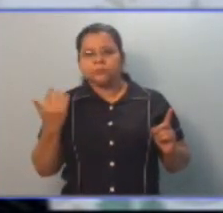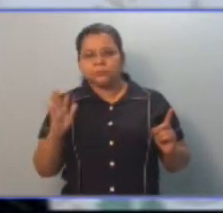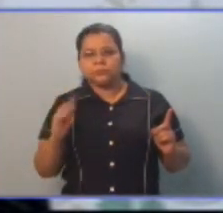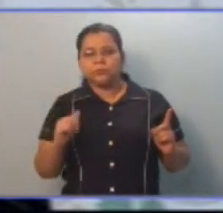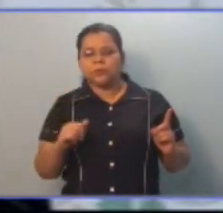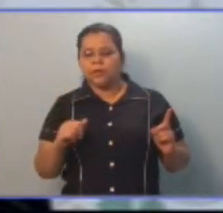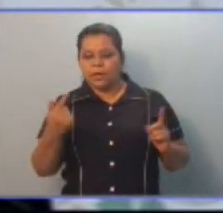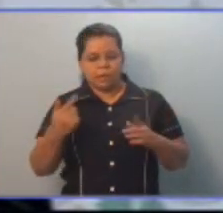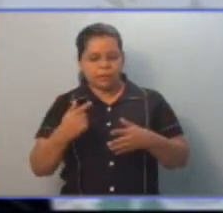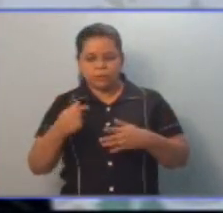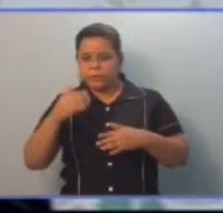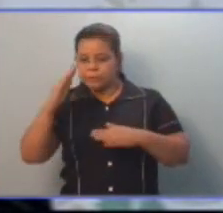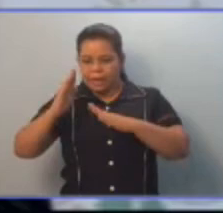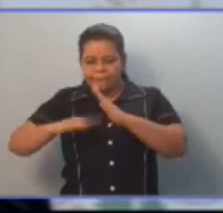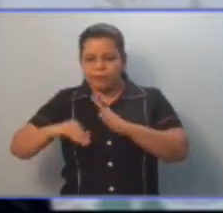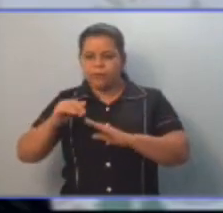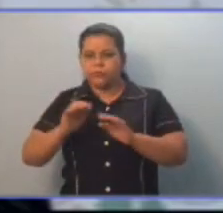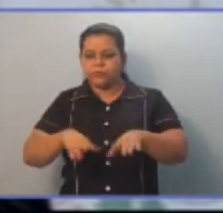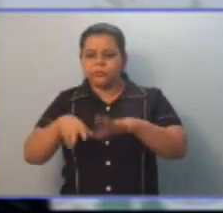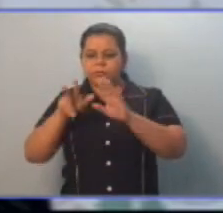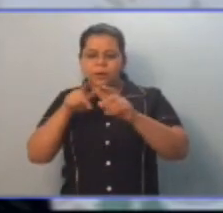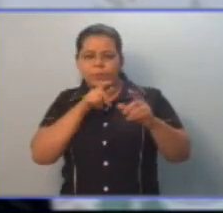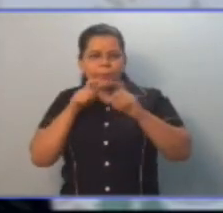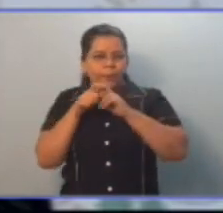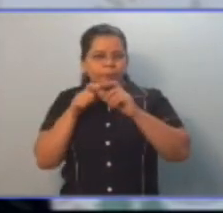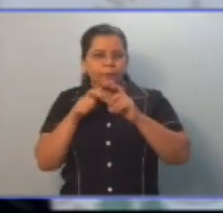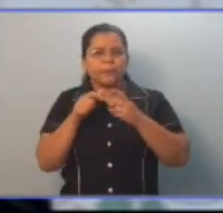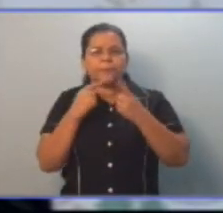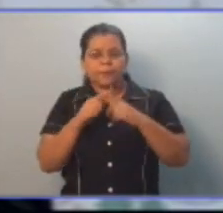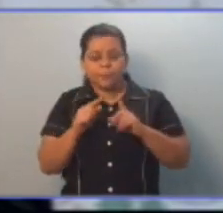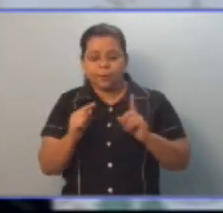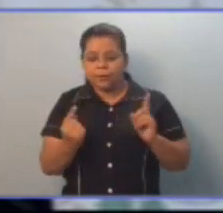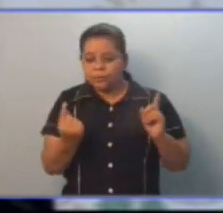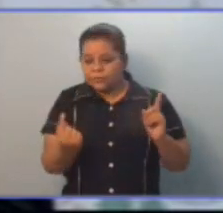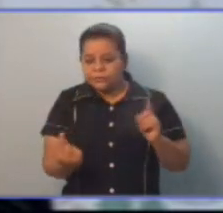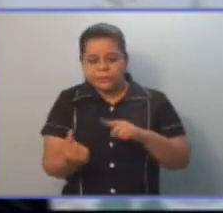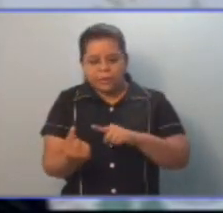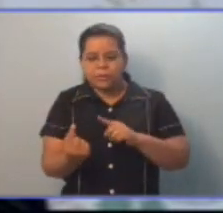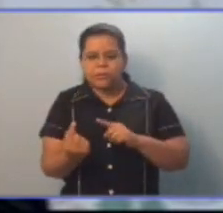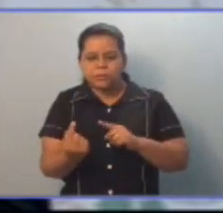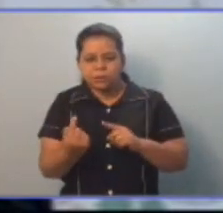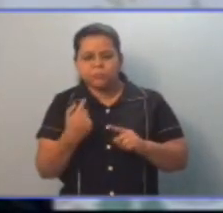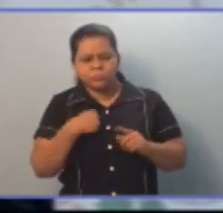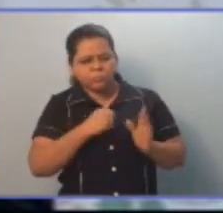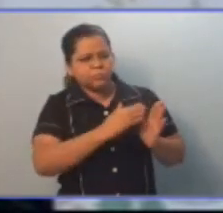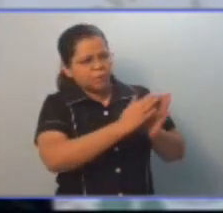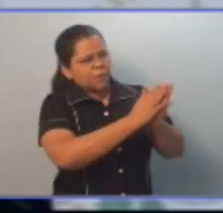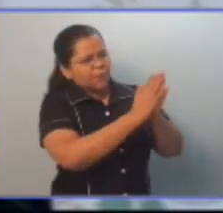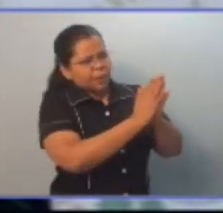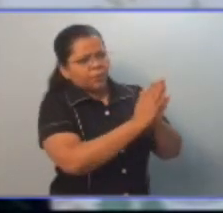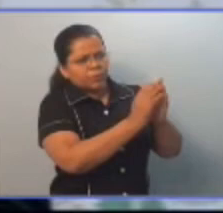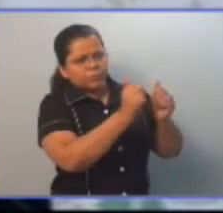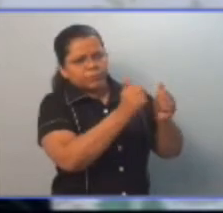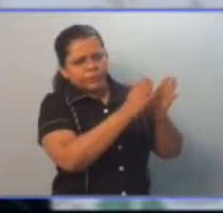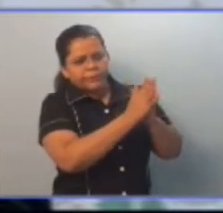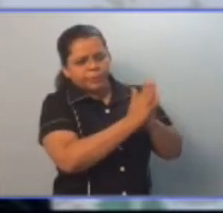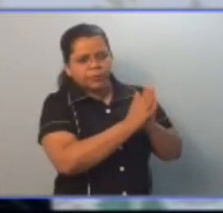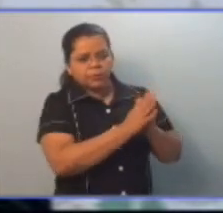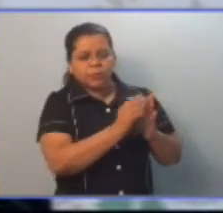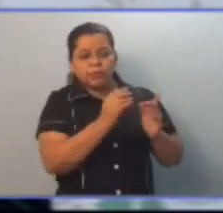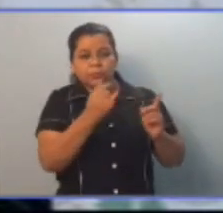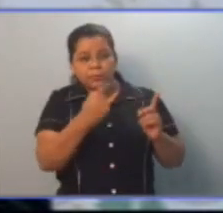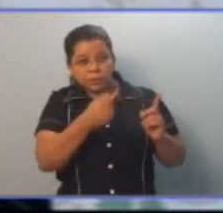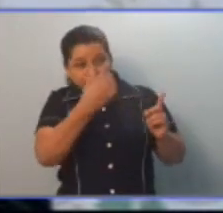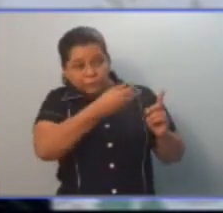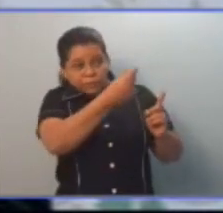dice Cafarata Nore ya trilladamente, pero si ella lo perdona y además ella exige una reparación económica